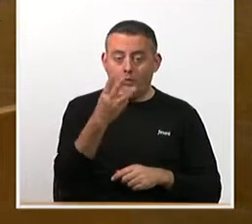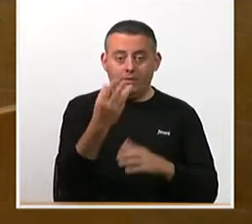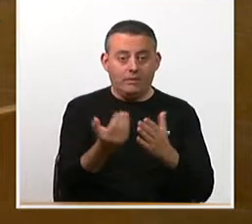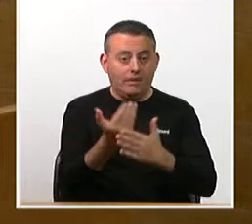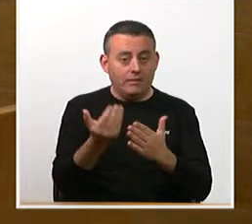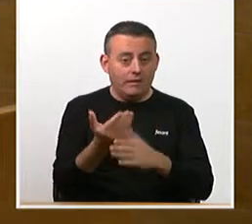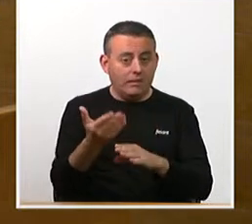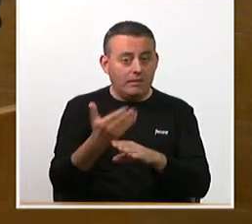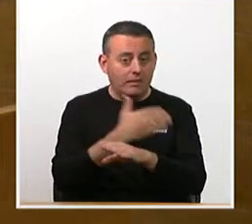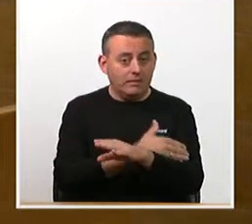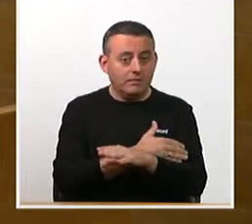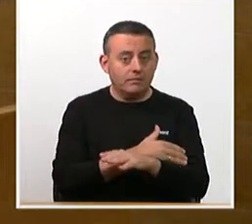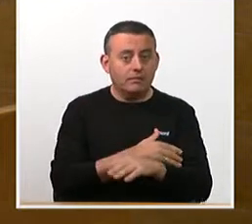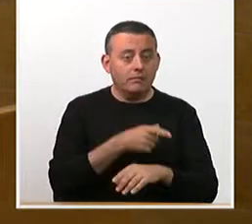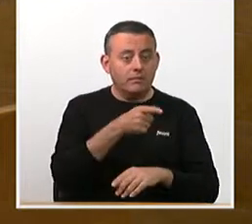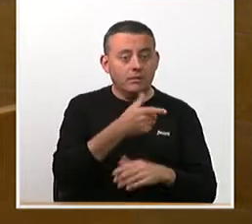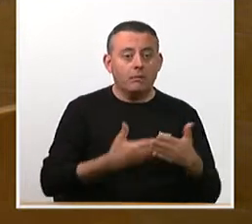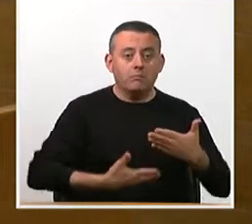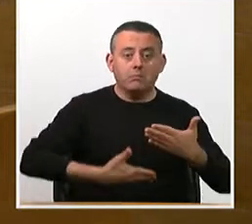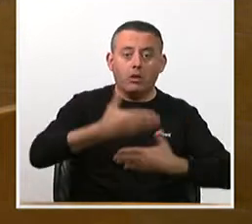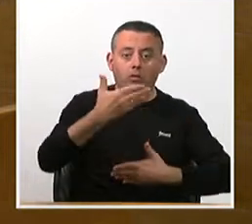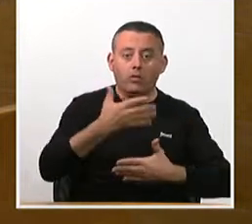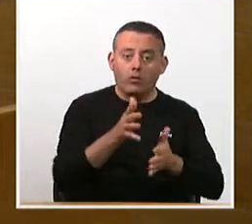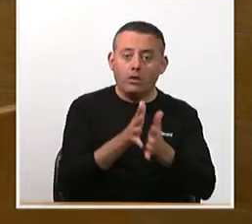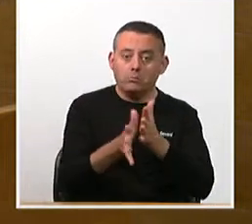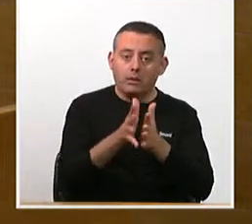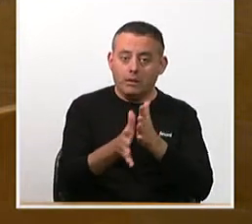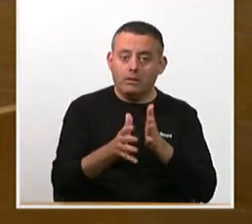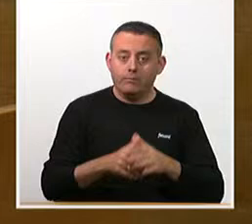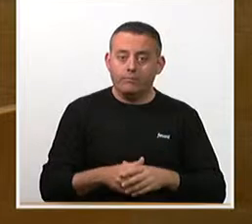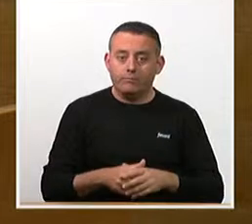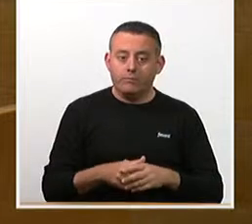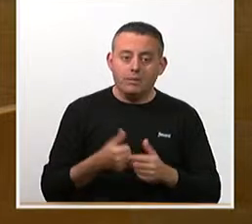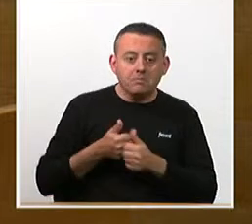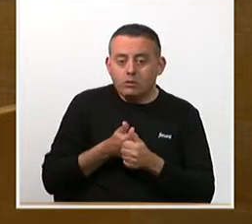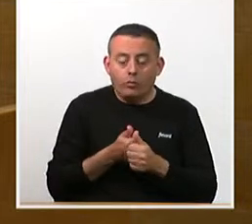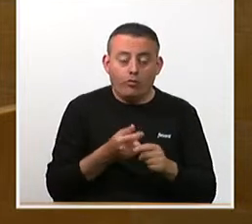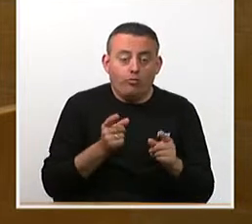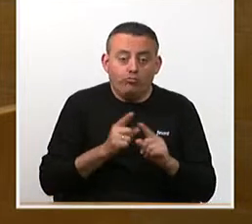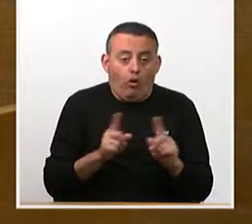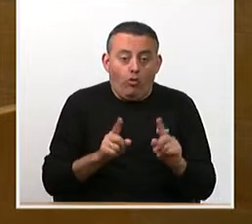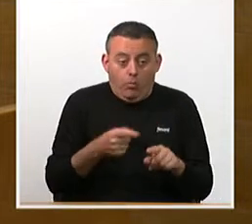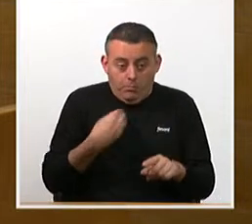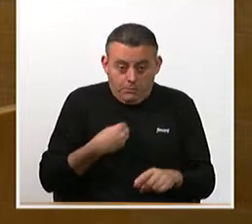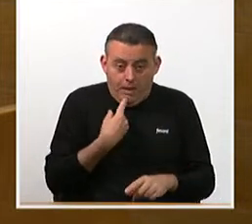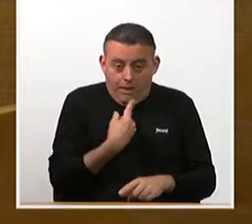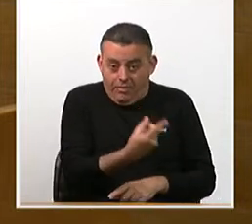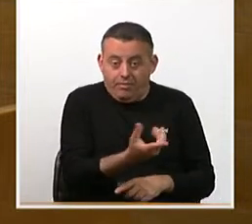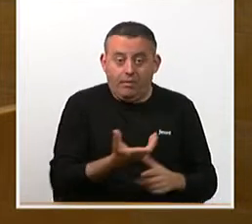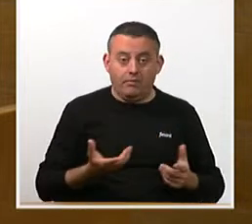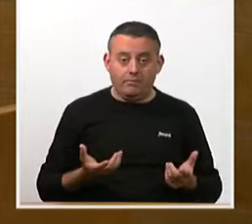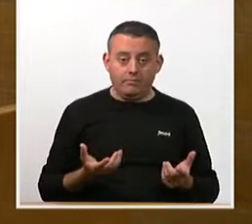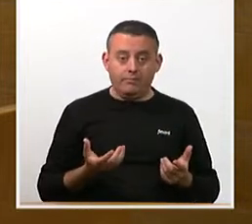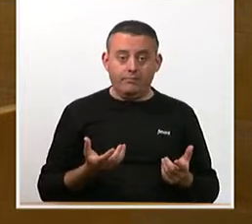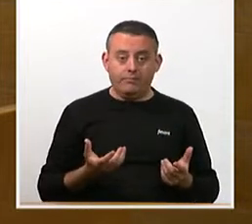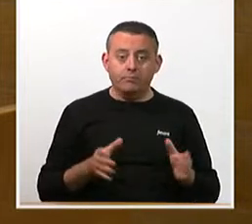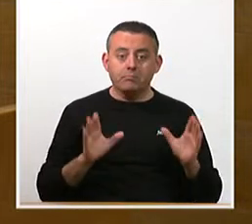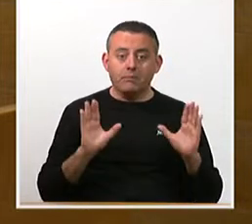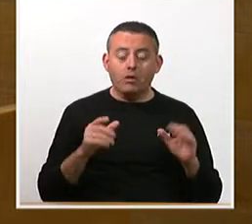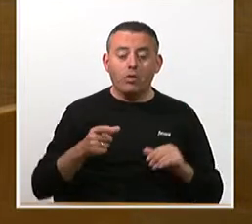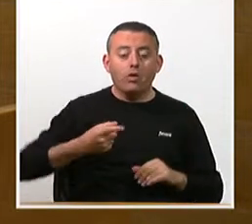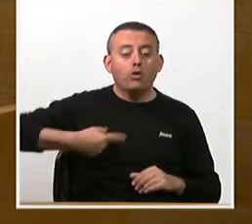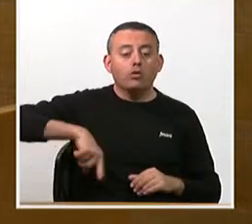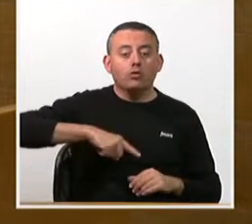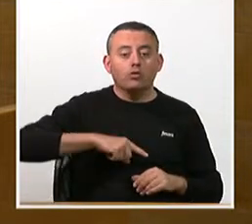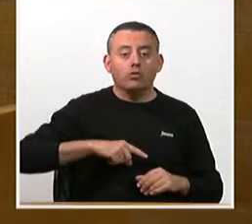en en el periódico en una entrevista declaró vale otra cosa es que nosotros en nuestra obligación tengamos que ante unas eh